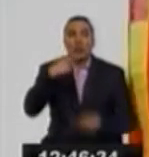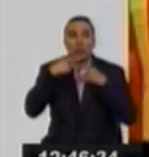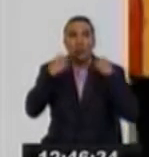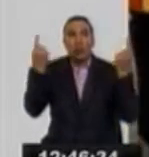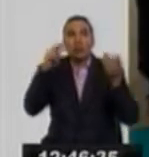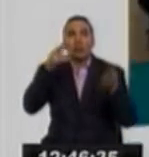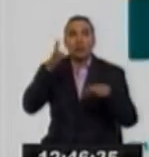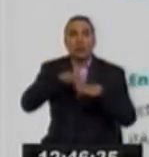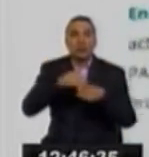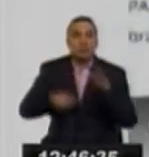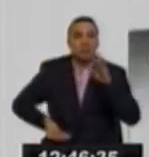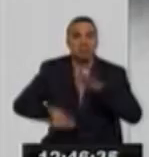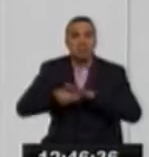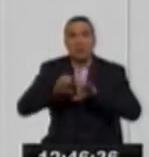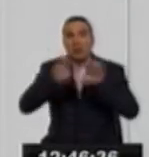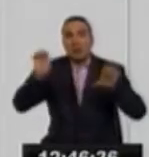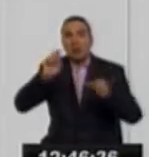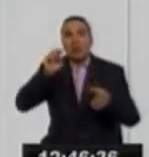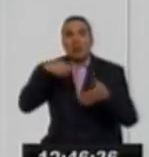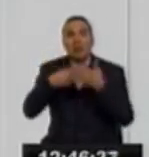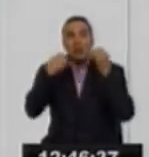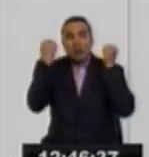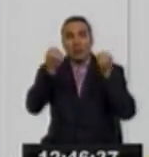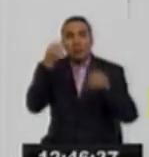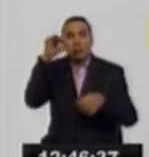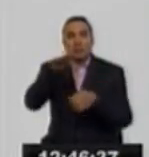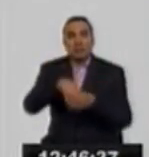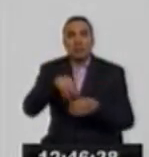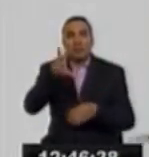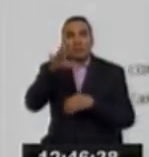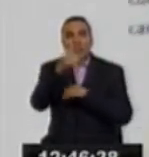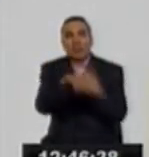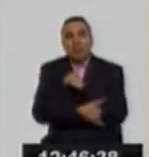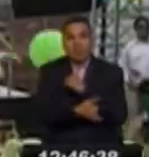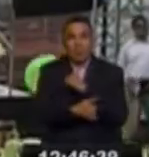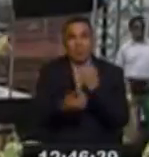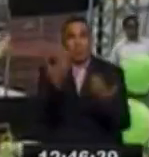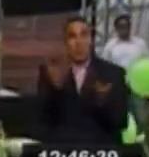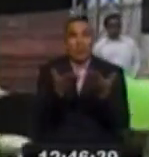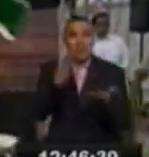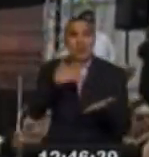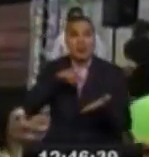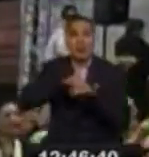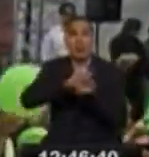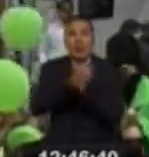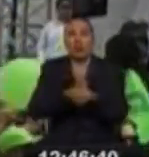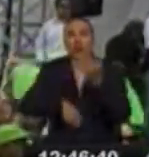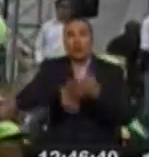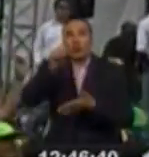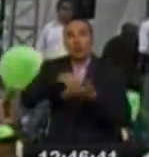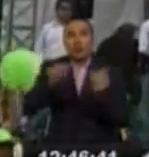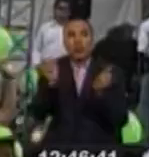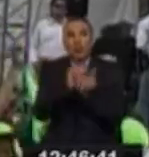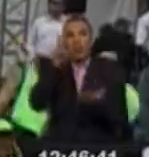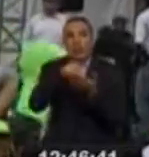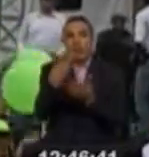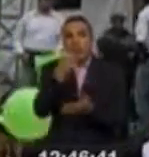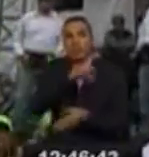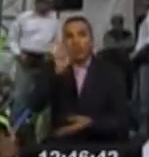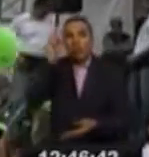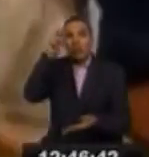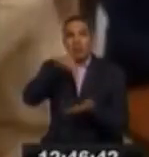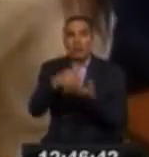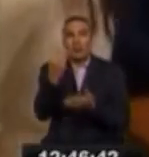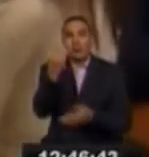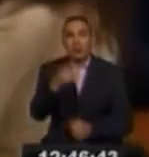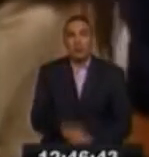aportes irregulares de empresas a campañas electorales de Alianza País, presuntamente a cambio de contratos entre 2013 y